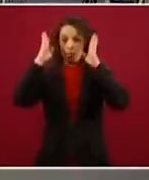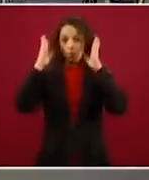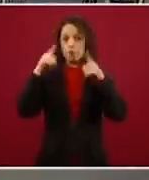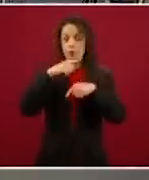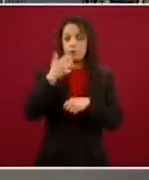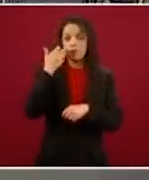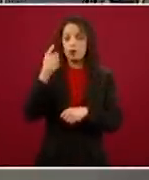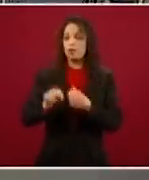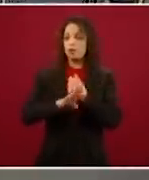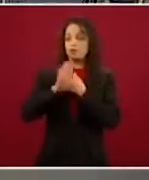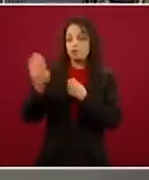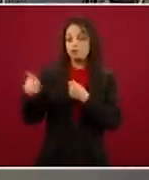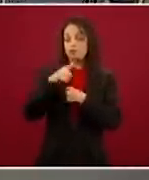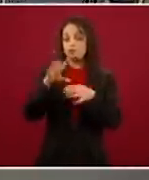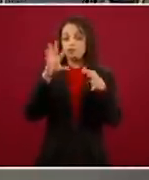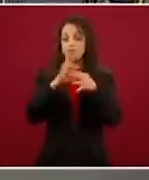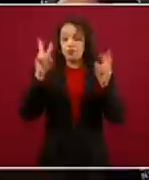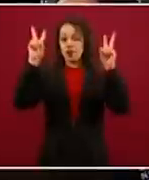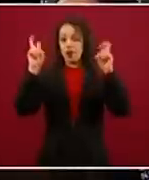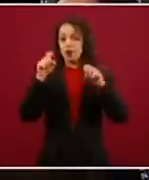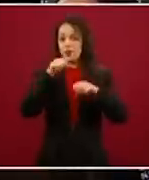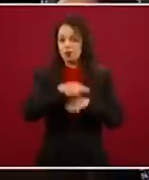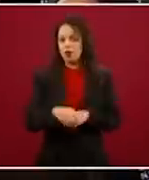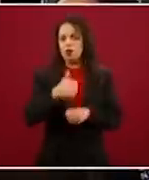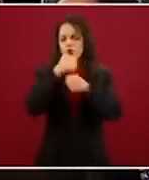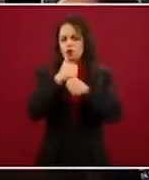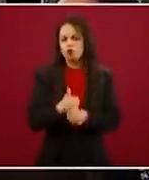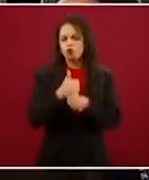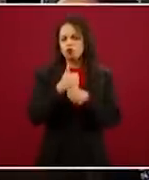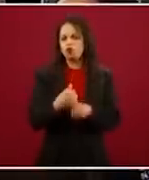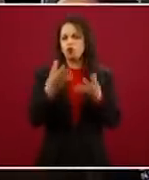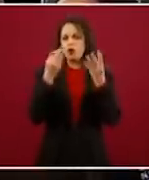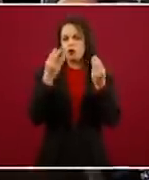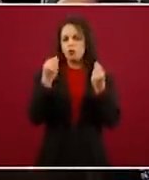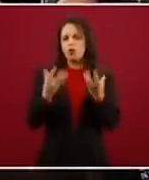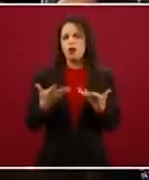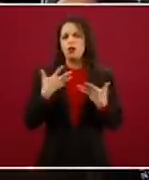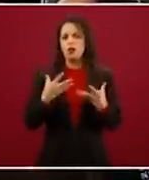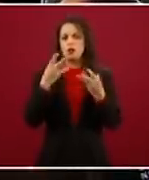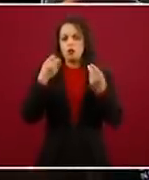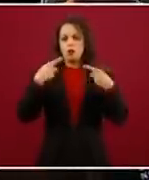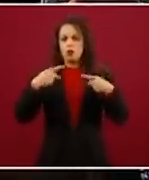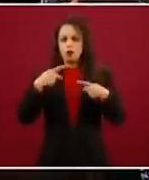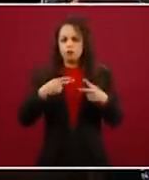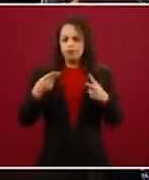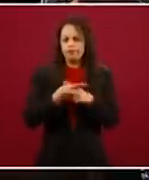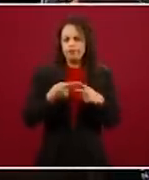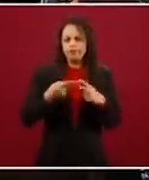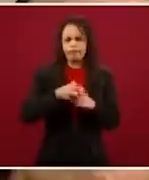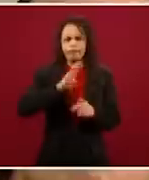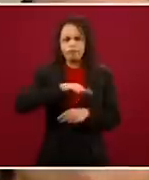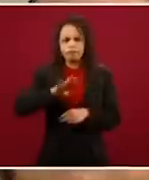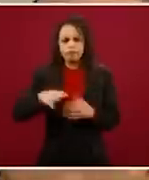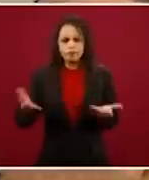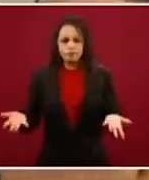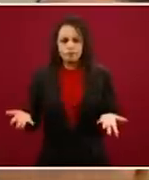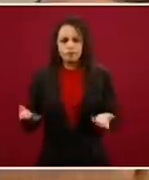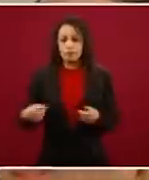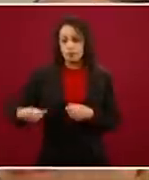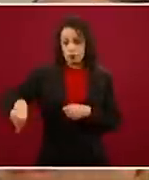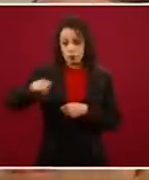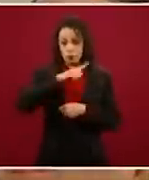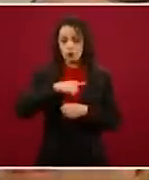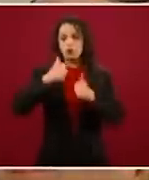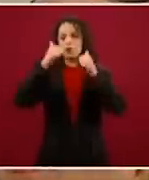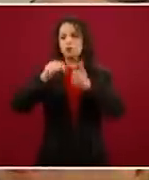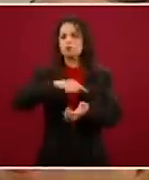dolor como es el feminicidio, ¿en dónde estaban? ¿En dónde estaban ellos? Nosotros estamos en el campo, nosotros estamos